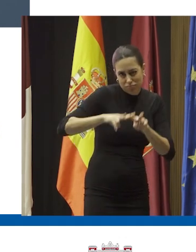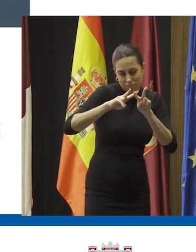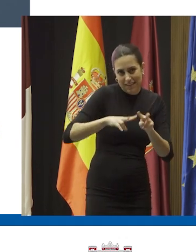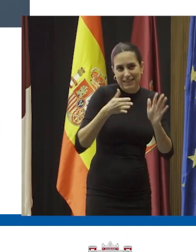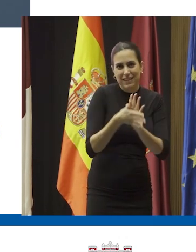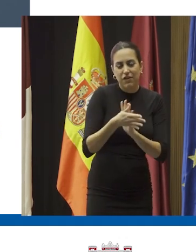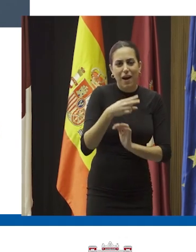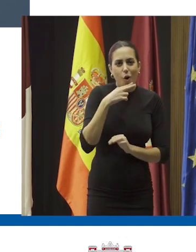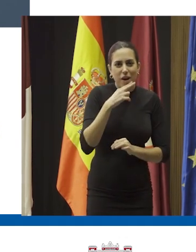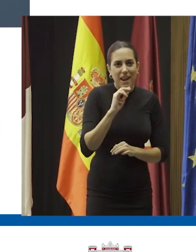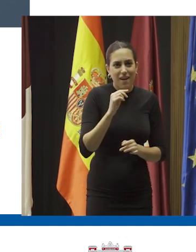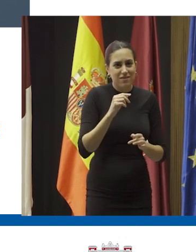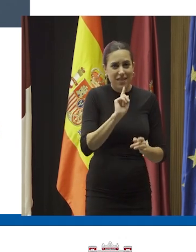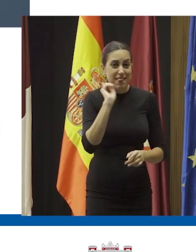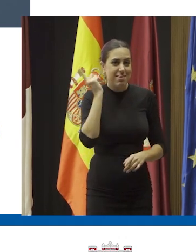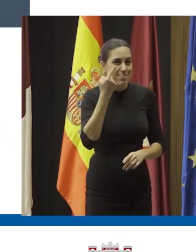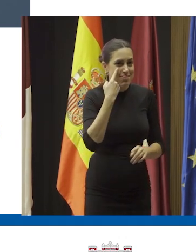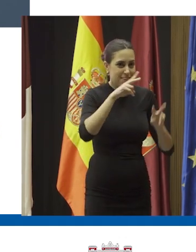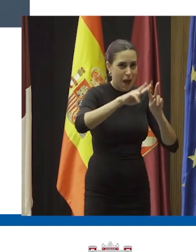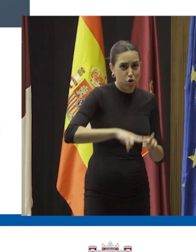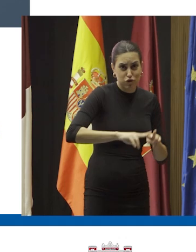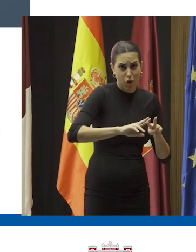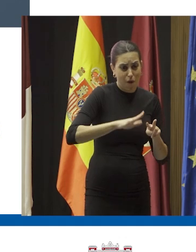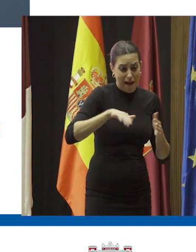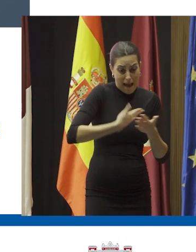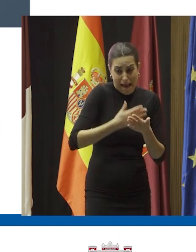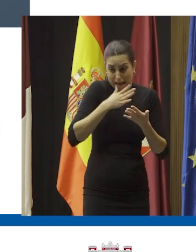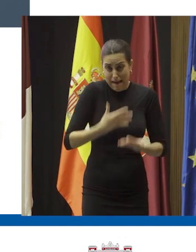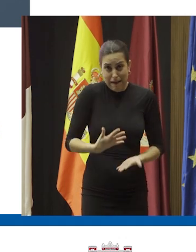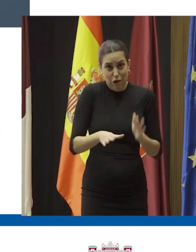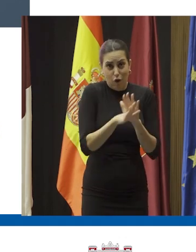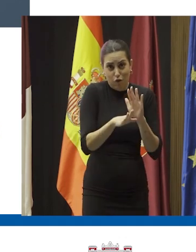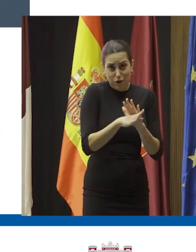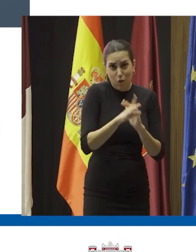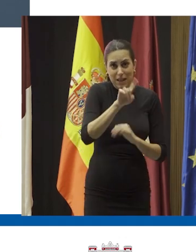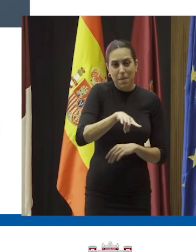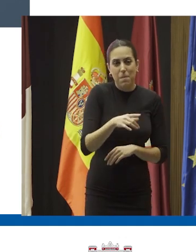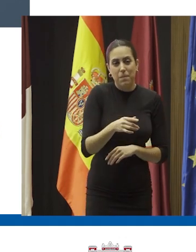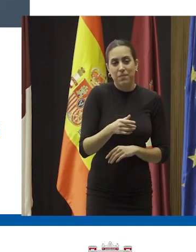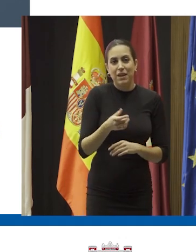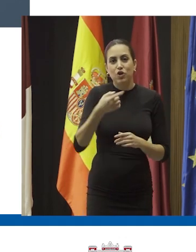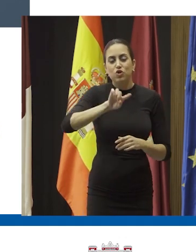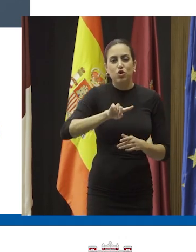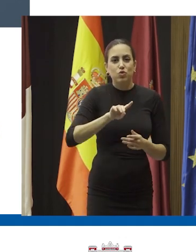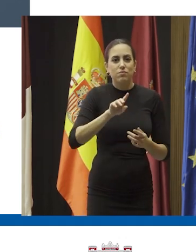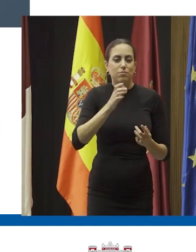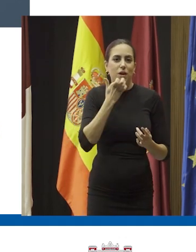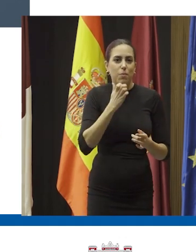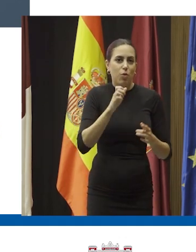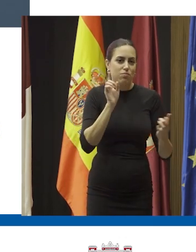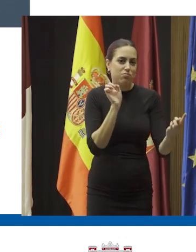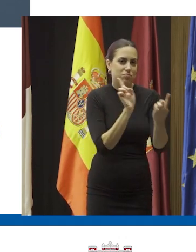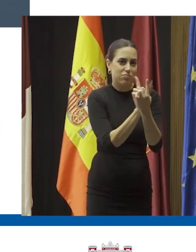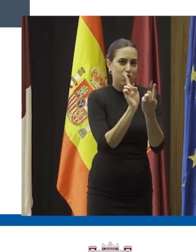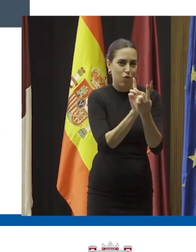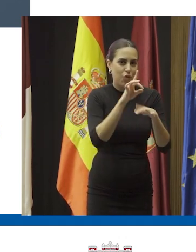método diagnóstico hasta el presente. Hasta el presente. En las consultas de aparato urinario, ven ustedes habitualmente,